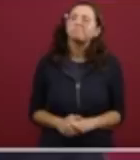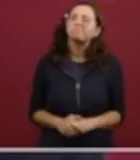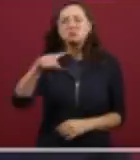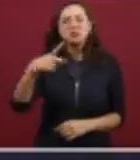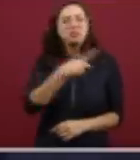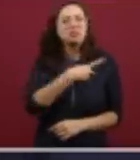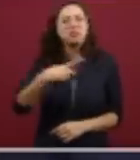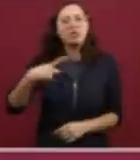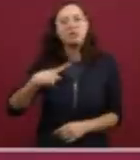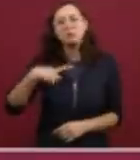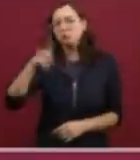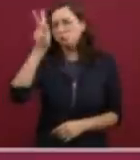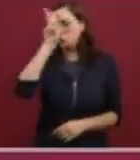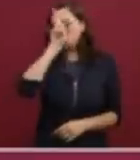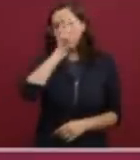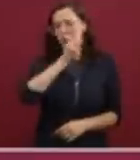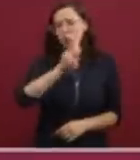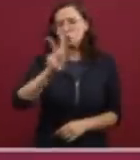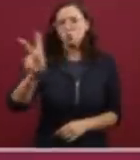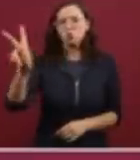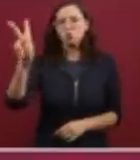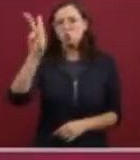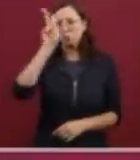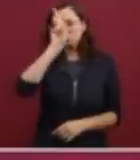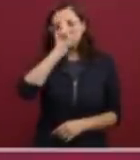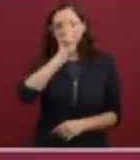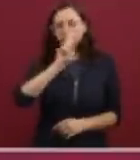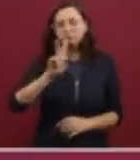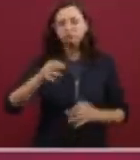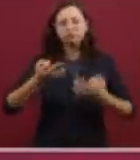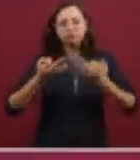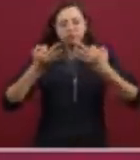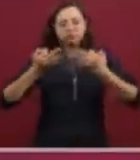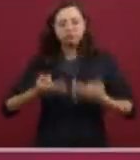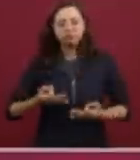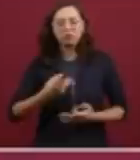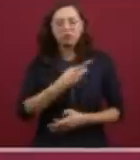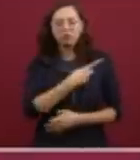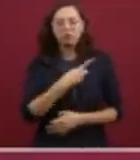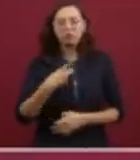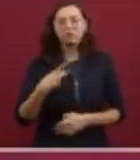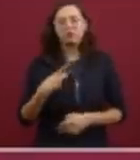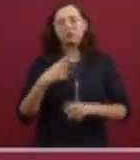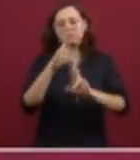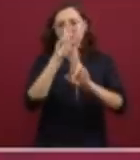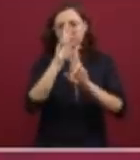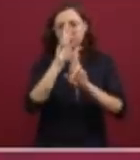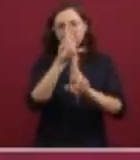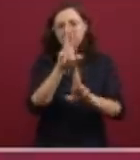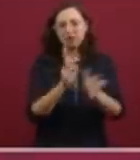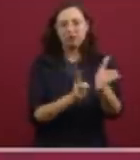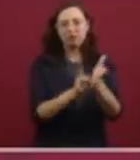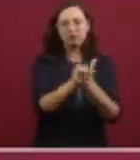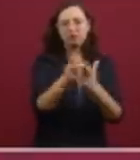conscientes de que se deben de respetar los derechos